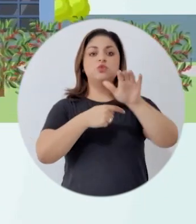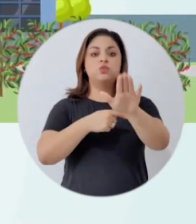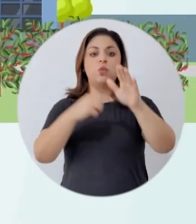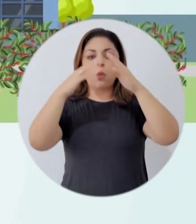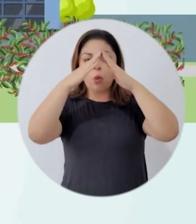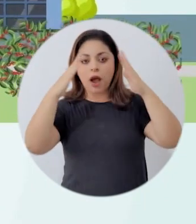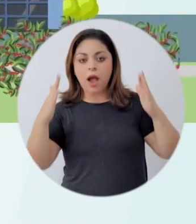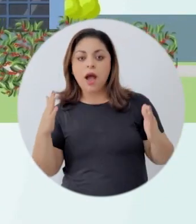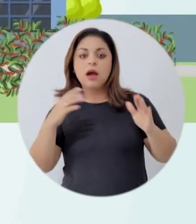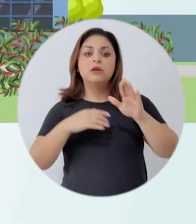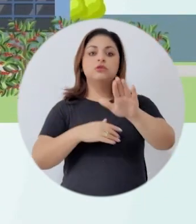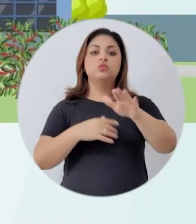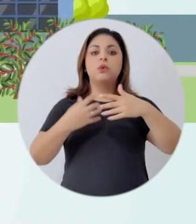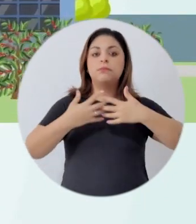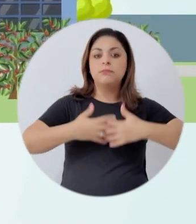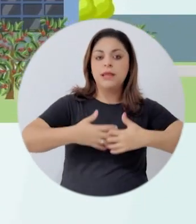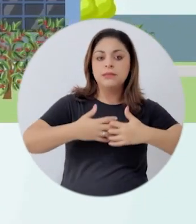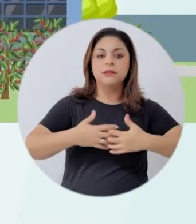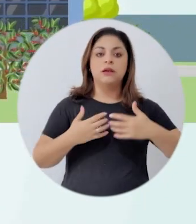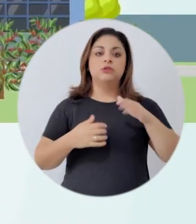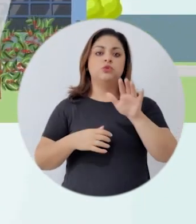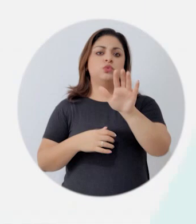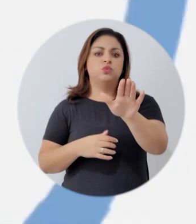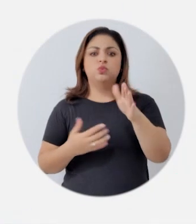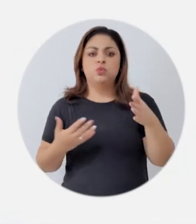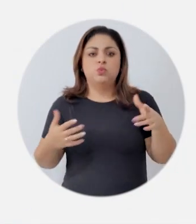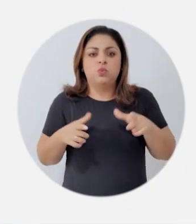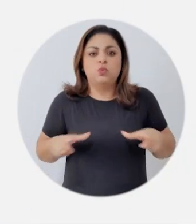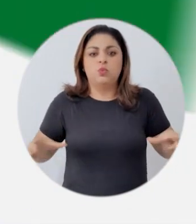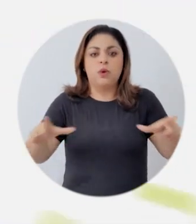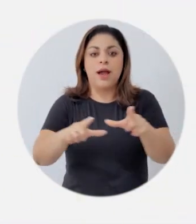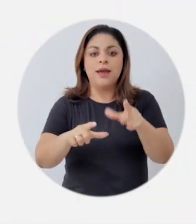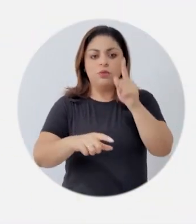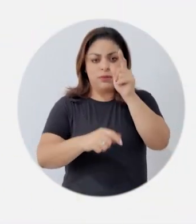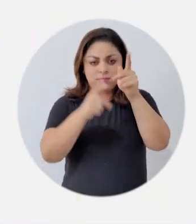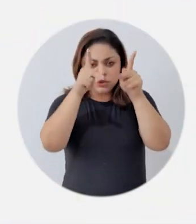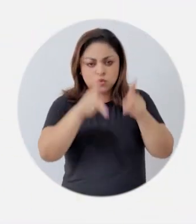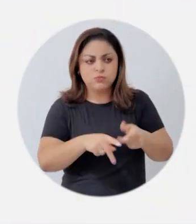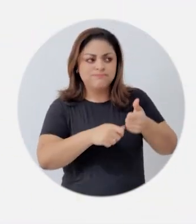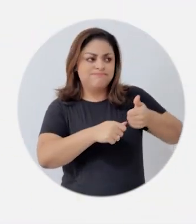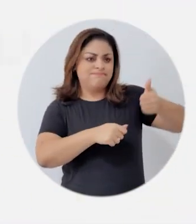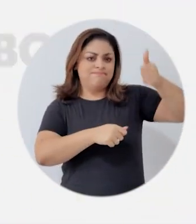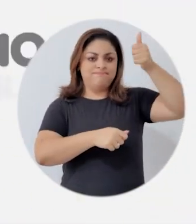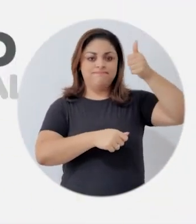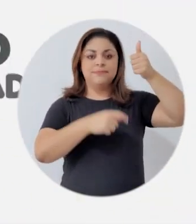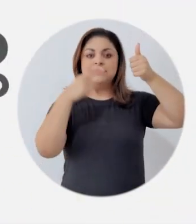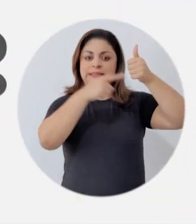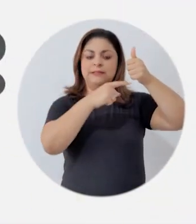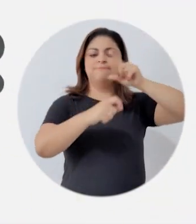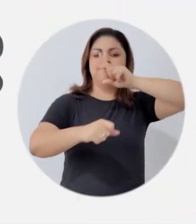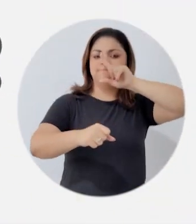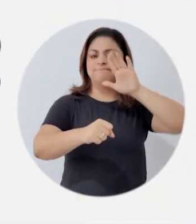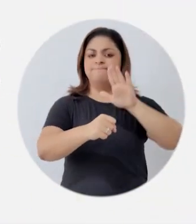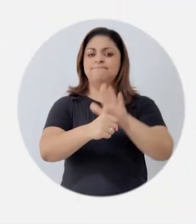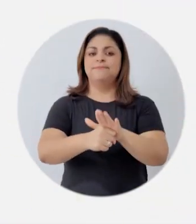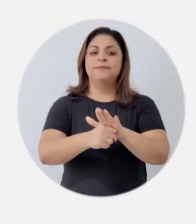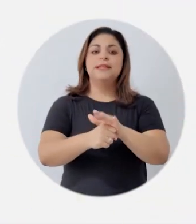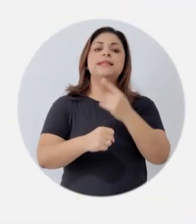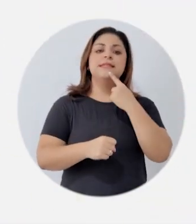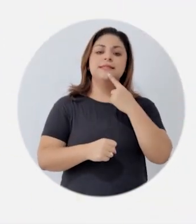de tu sector. Eso es lo primero, tener un compromiso de una figura de autoridad que te pueda decir, vamos hacia allá. ¿Por